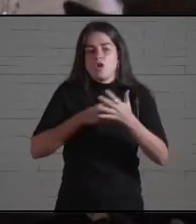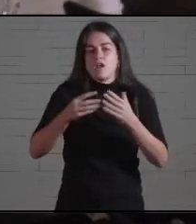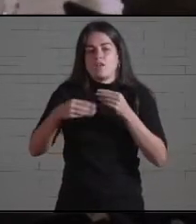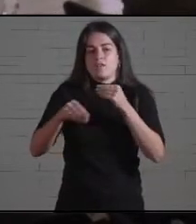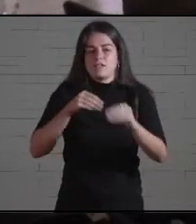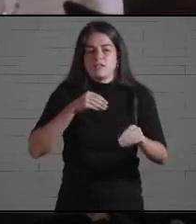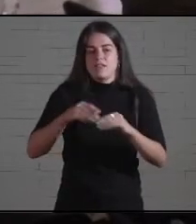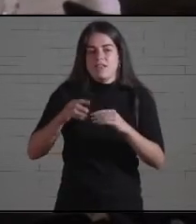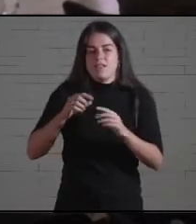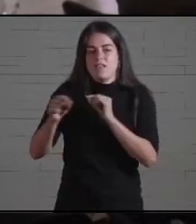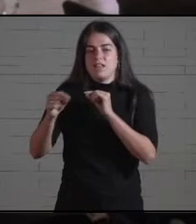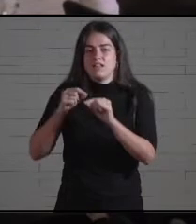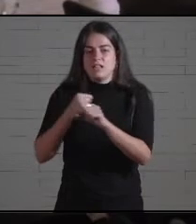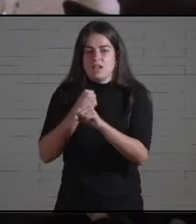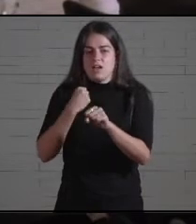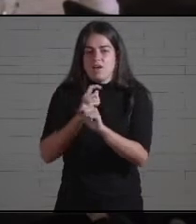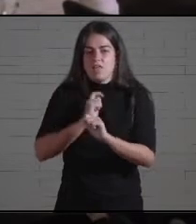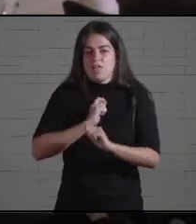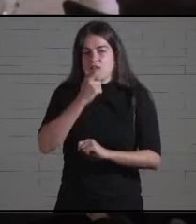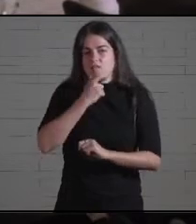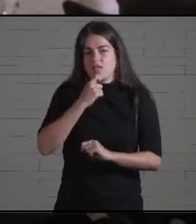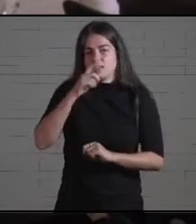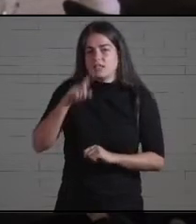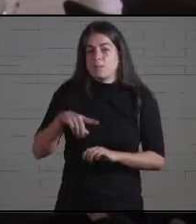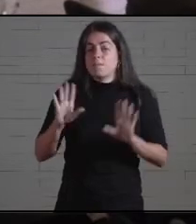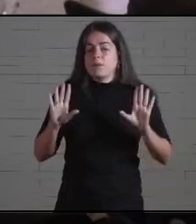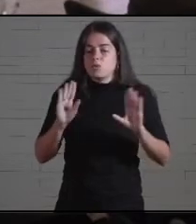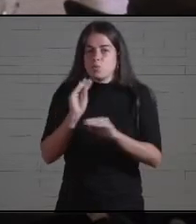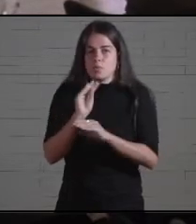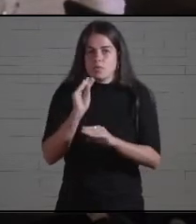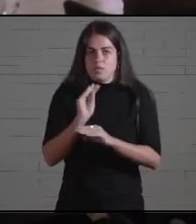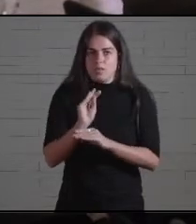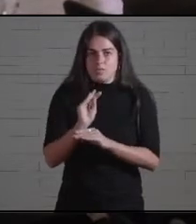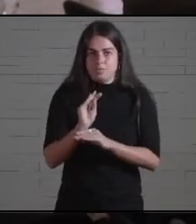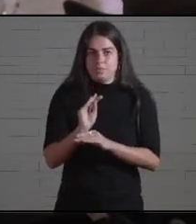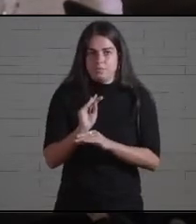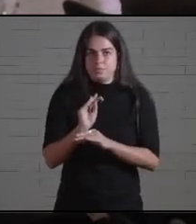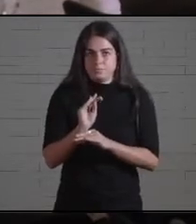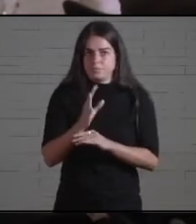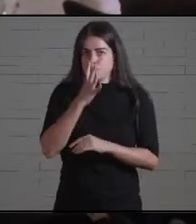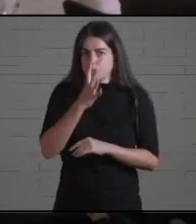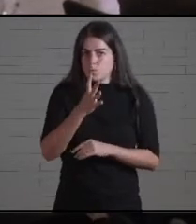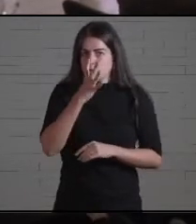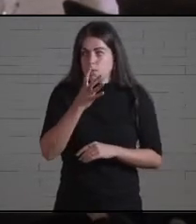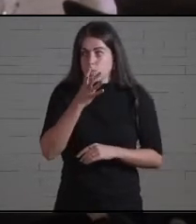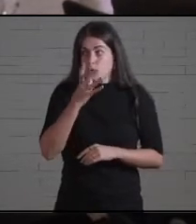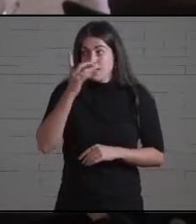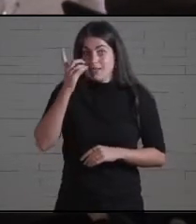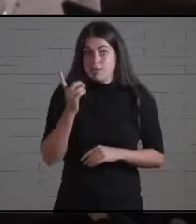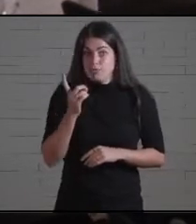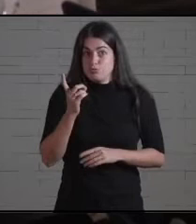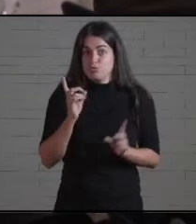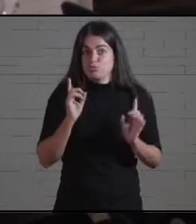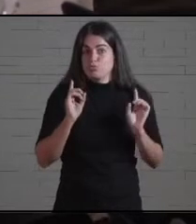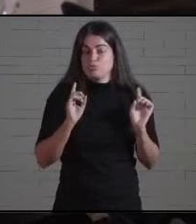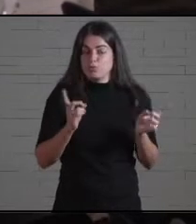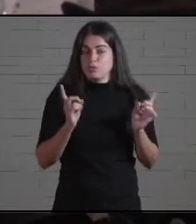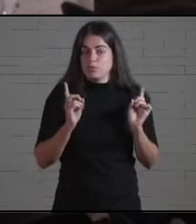teletrabajo, como ya se ha dicho antes, pero cuidado, que esto solamente